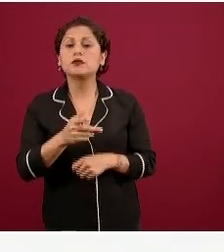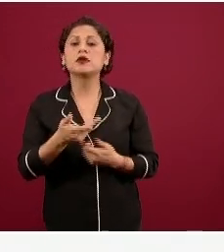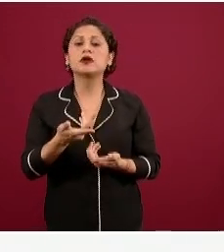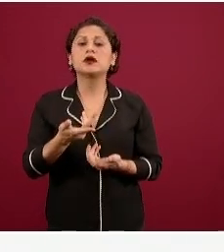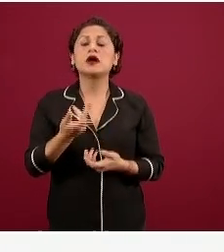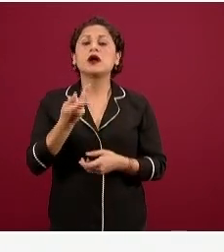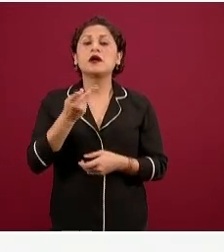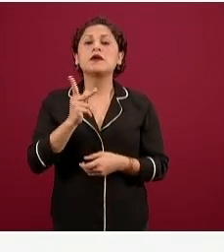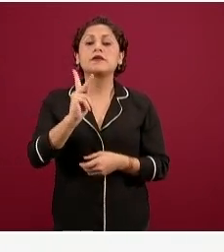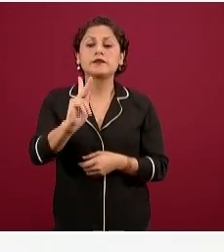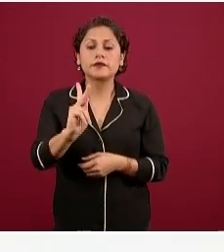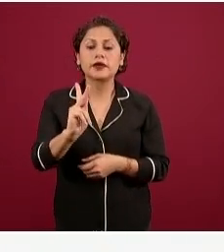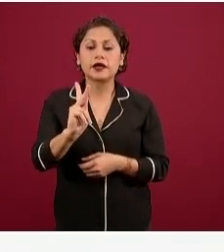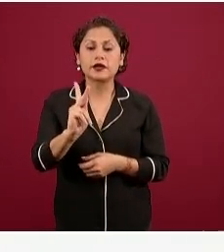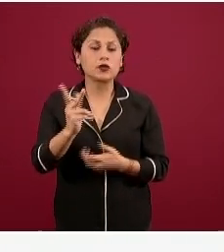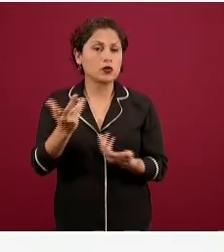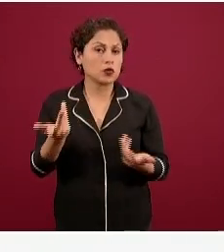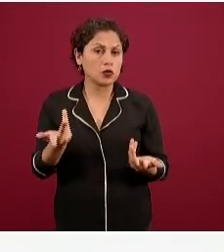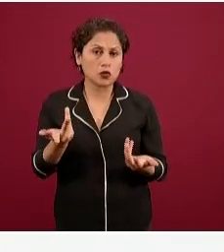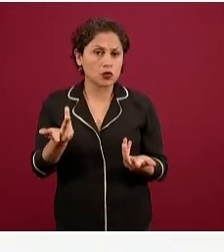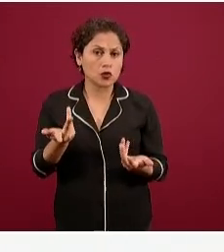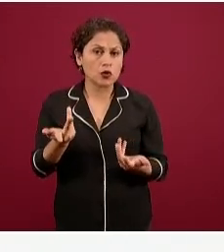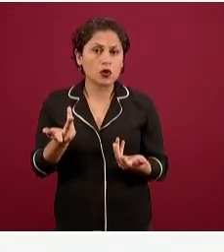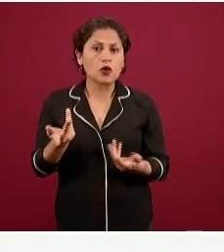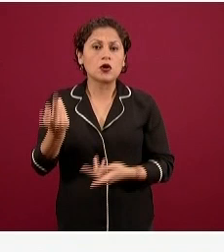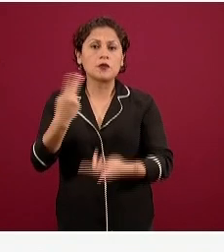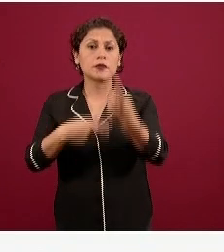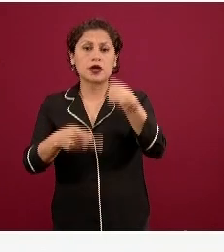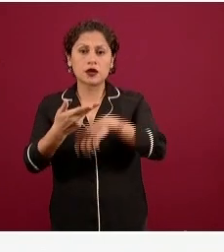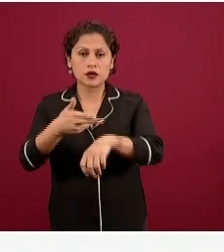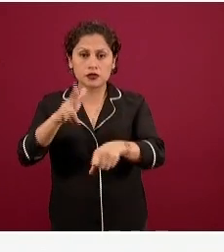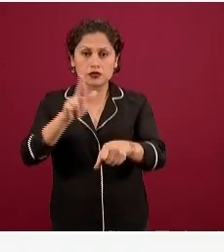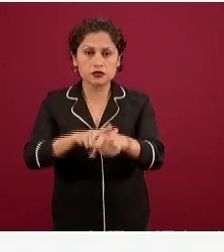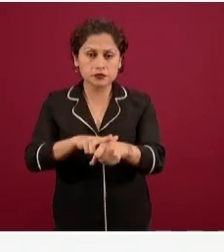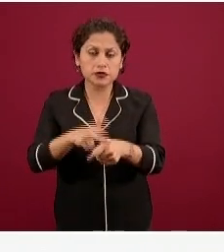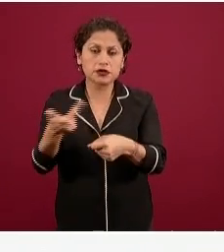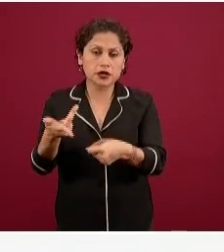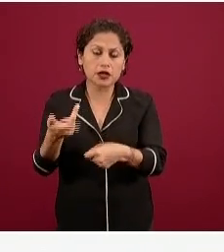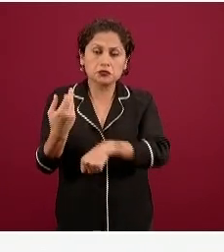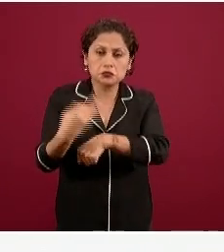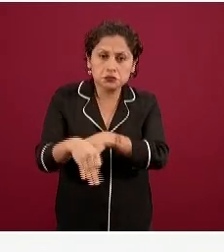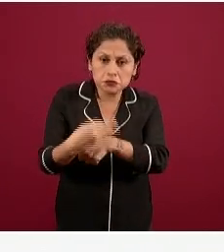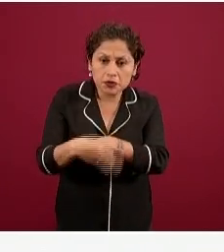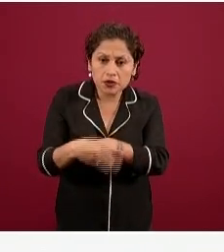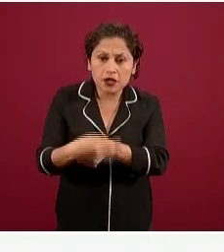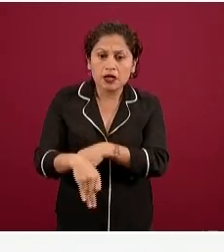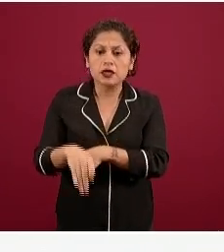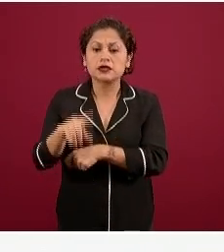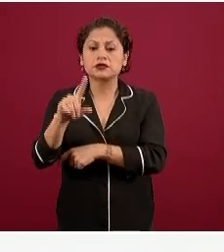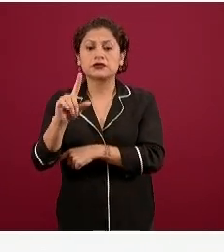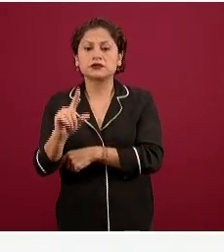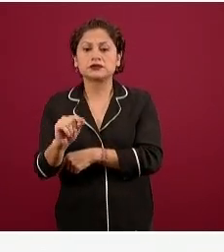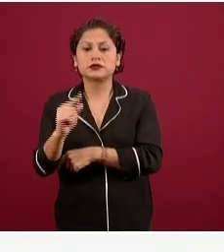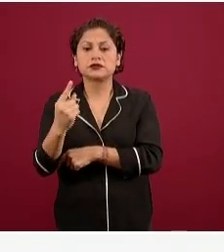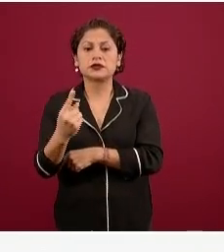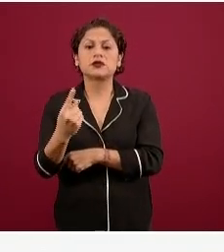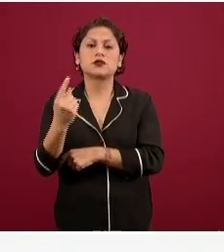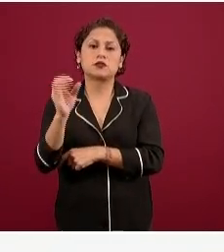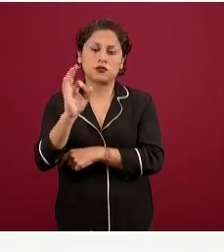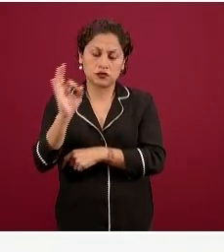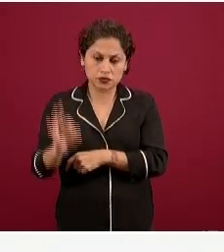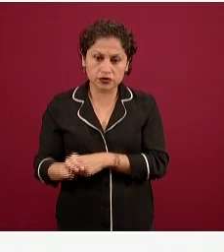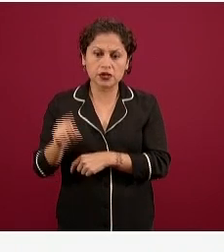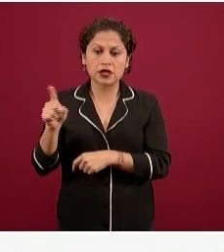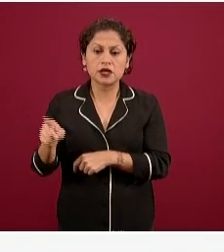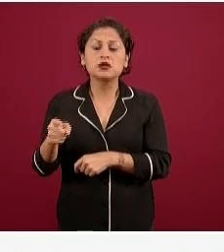estado por el cual entraron. Por ambulatorios, prácticamente el 71%, hospitalizados estables,